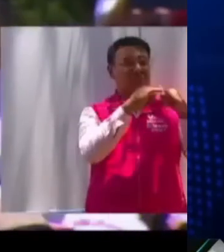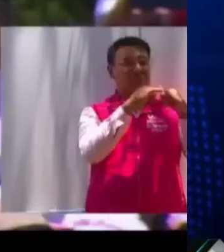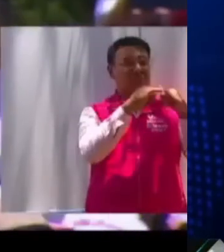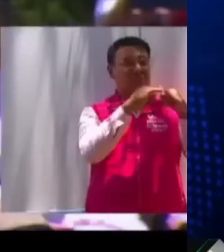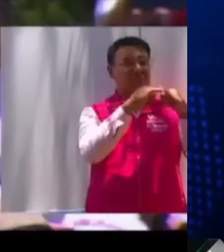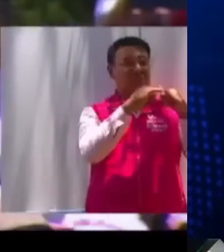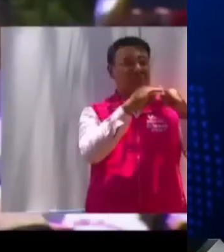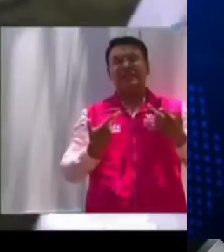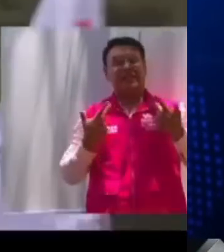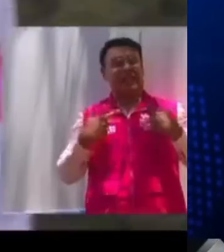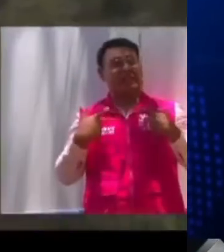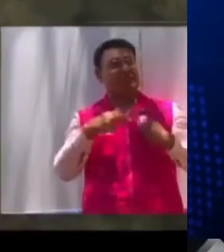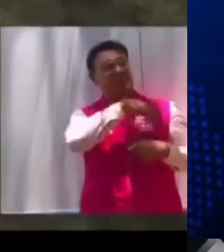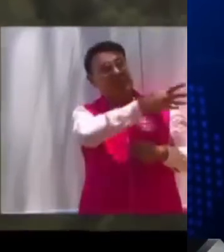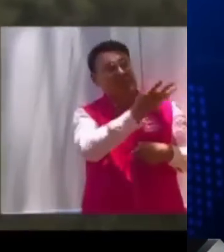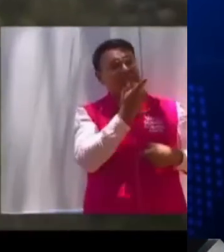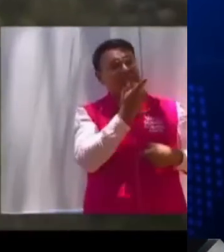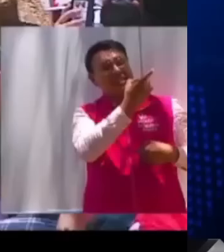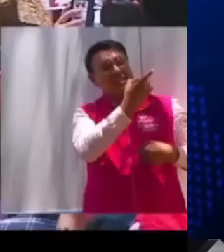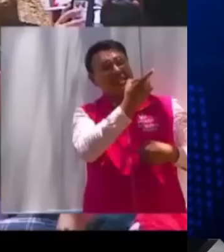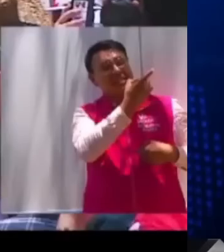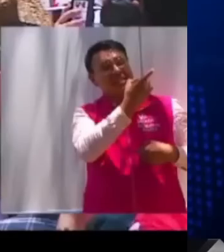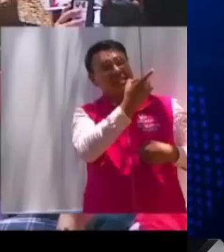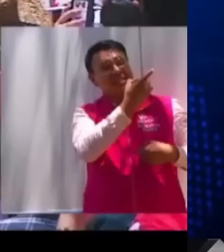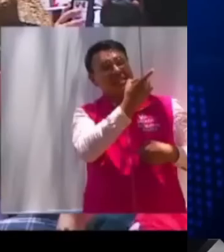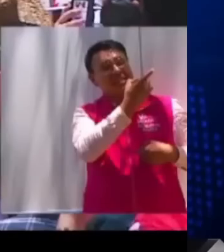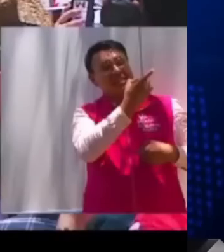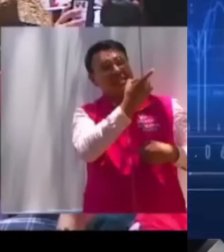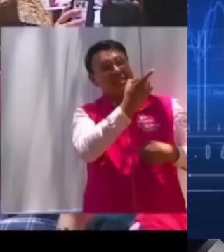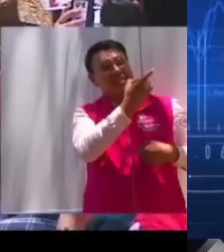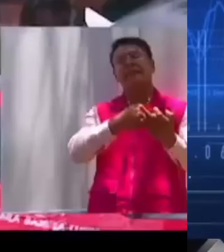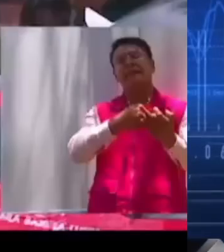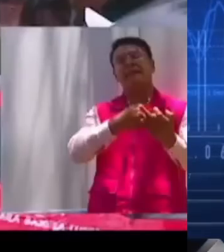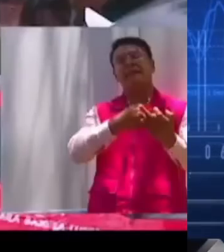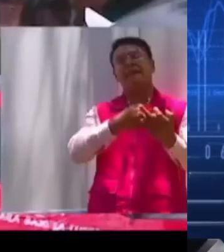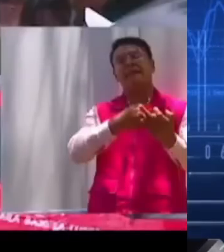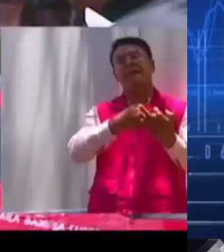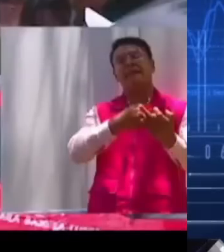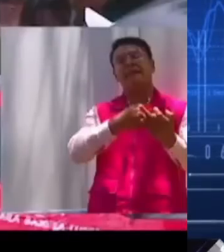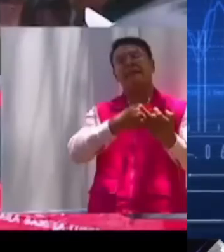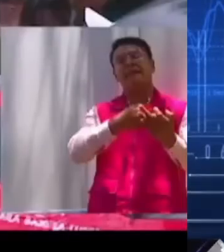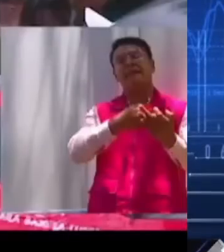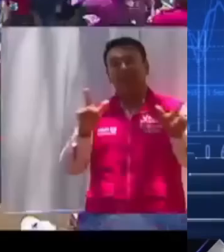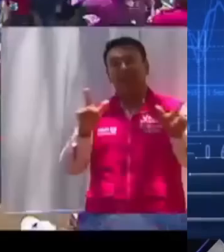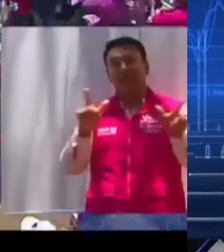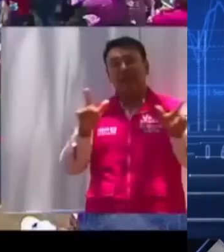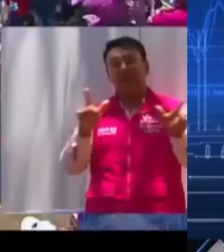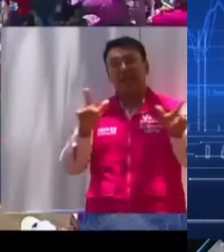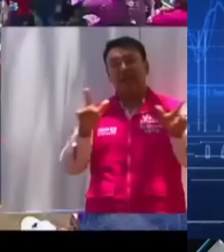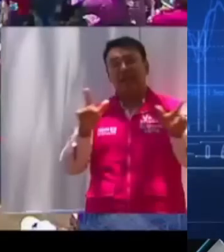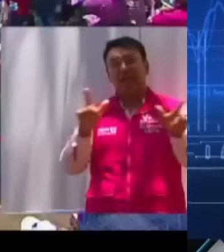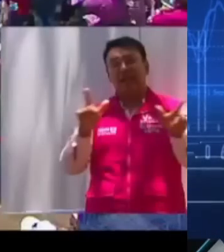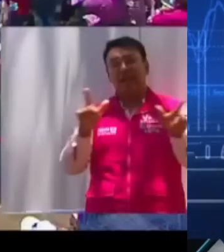él llama a la defensa de un México moderno del México libre de México de las